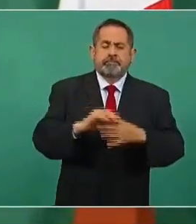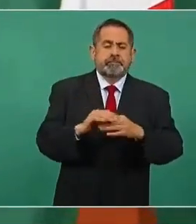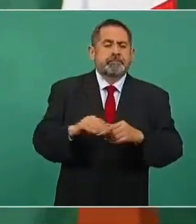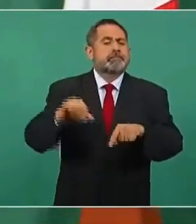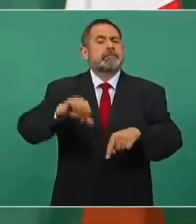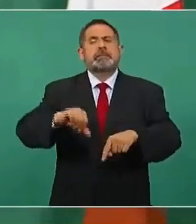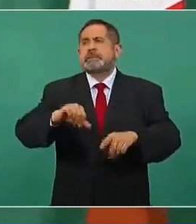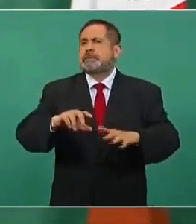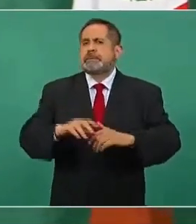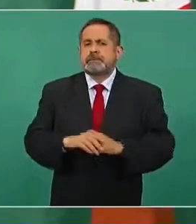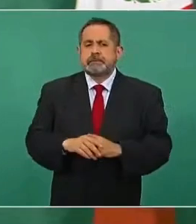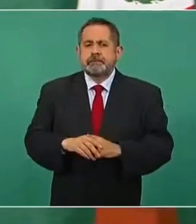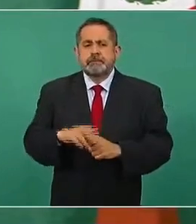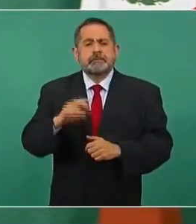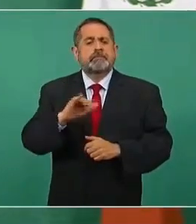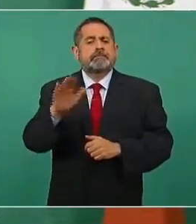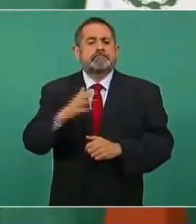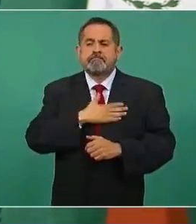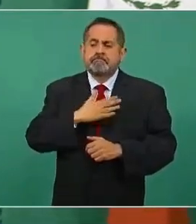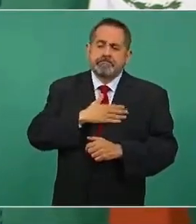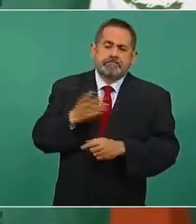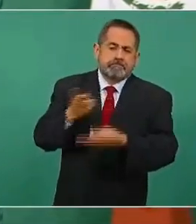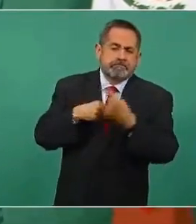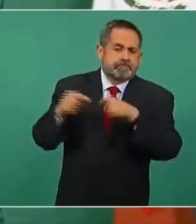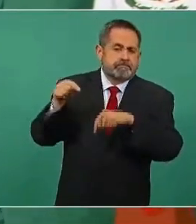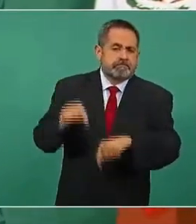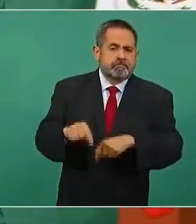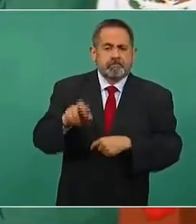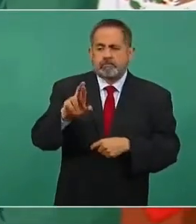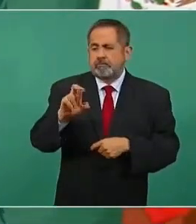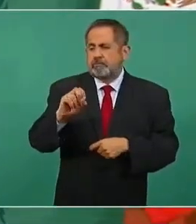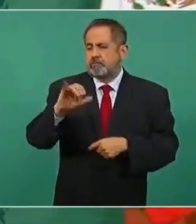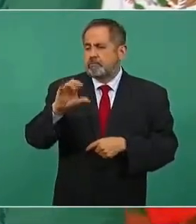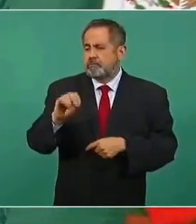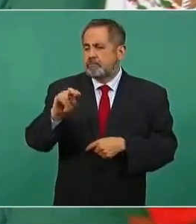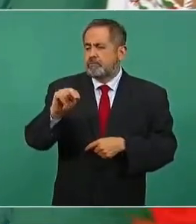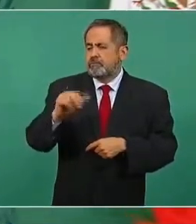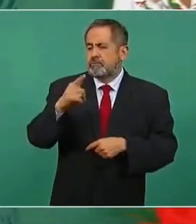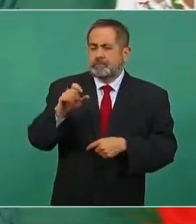Hoy estaba convocada Rocío Nale, pero